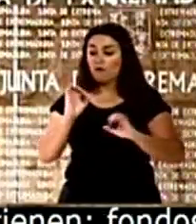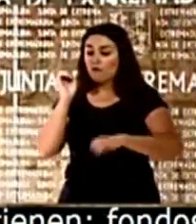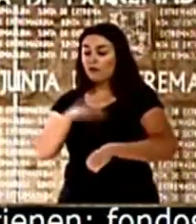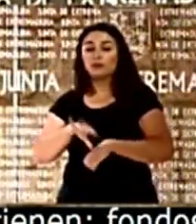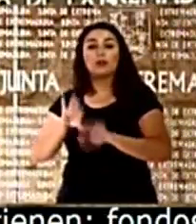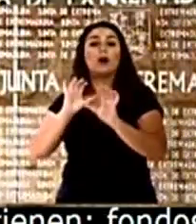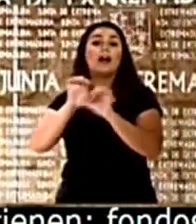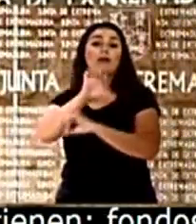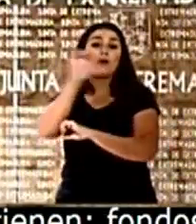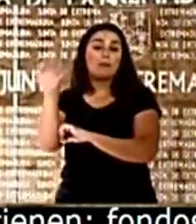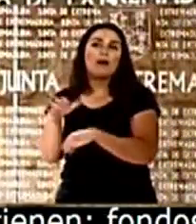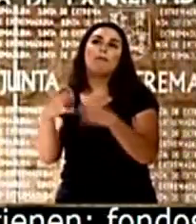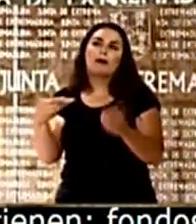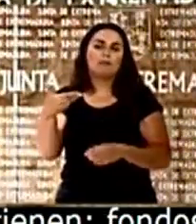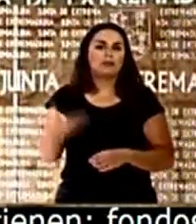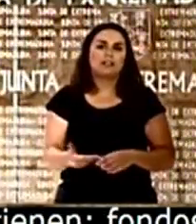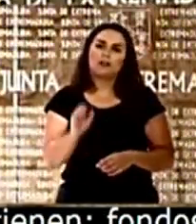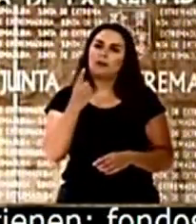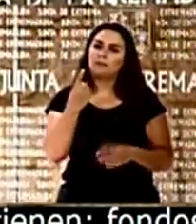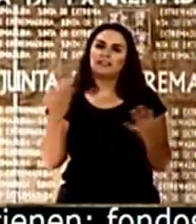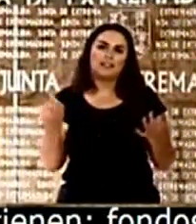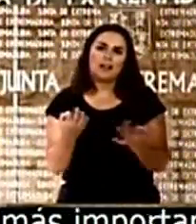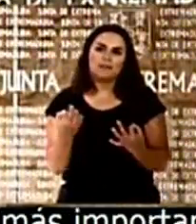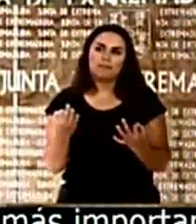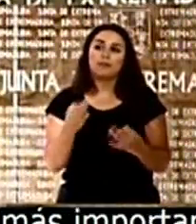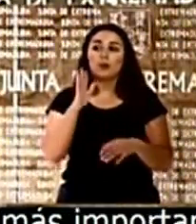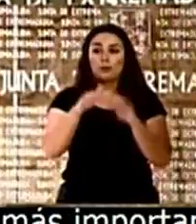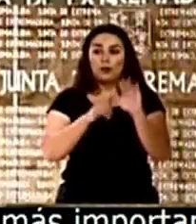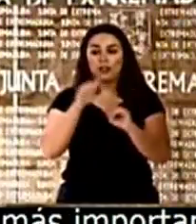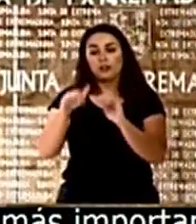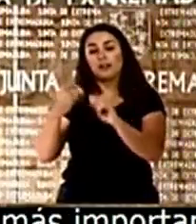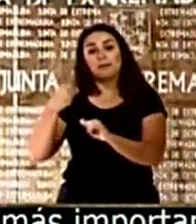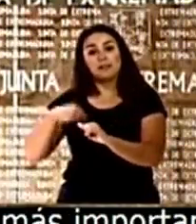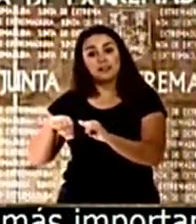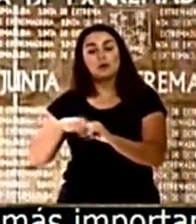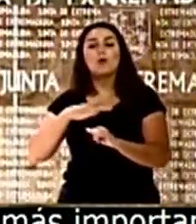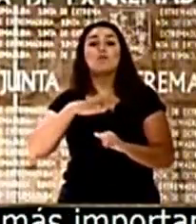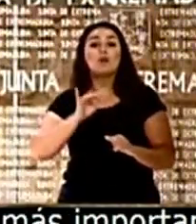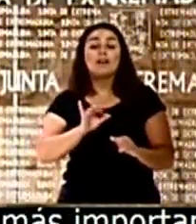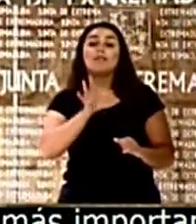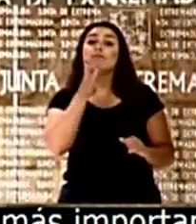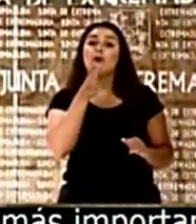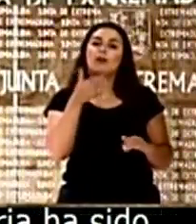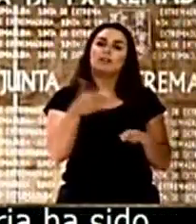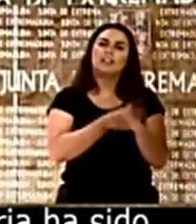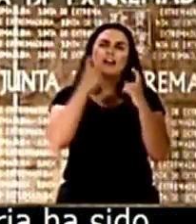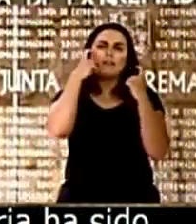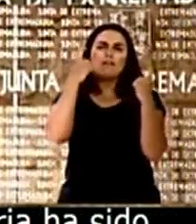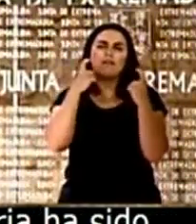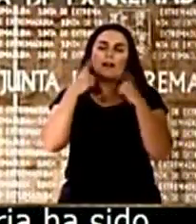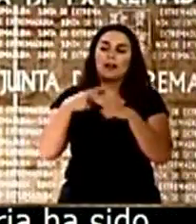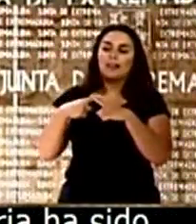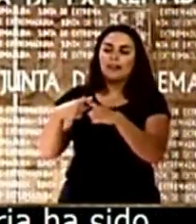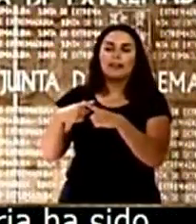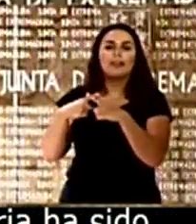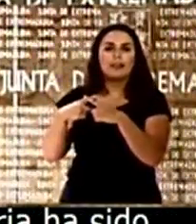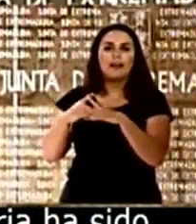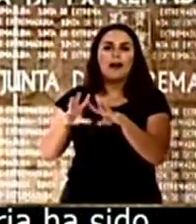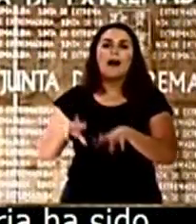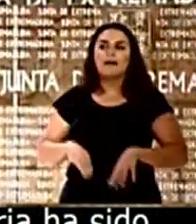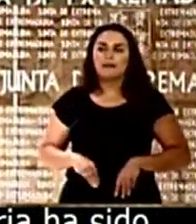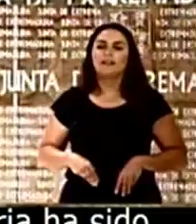pero lo más importante que quiero poner en valor es que esta convocatoria ha sido posible por ese esfuerzo compartido de querer asumir